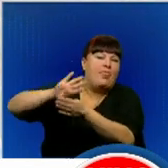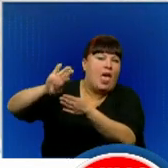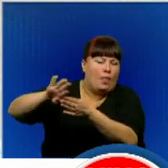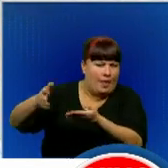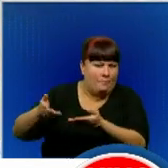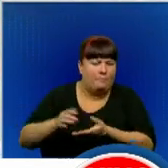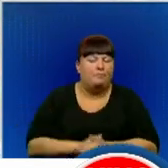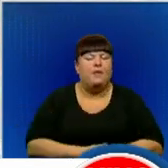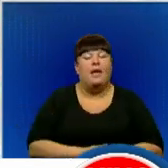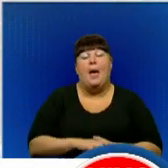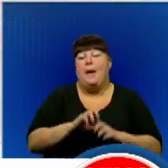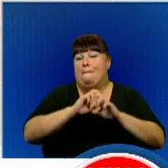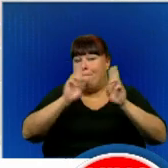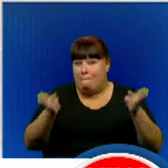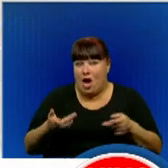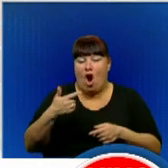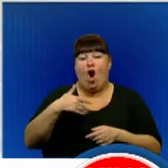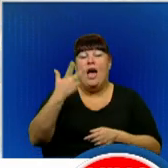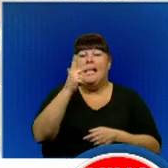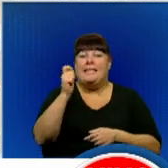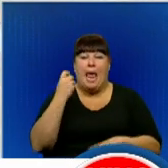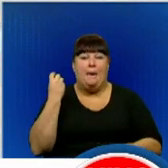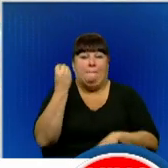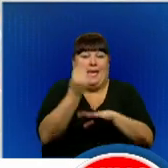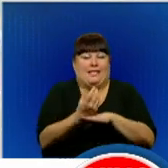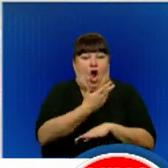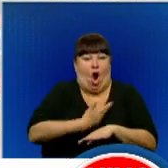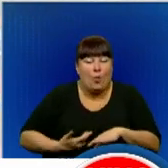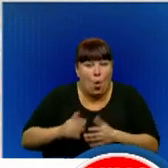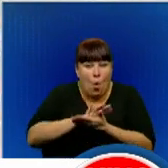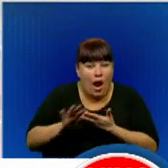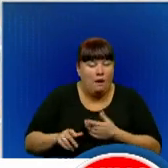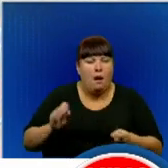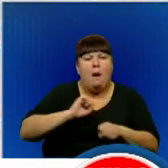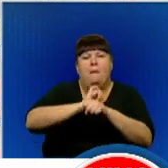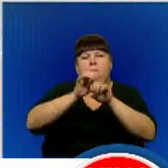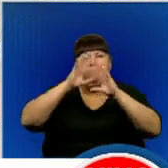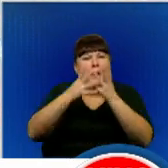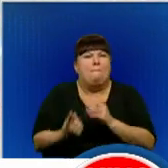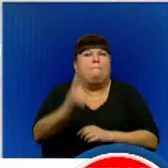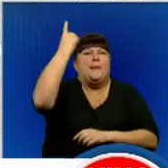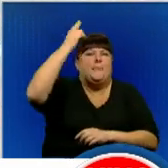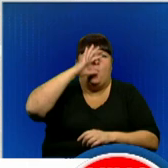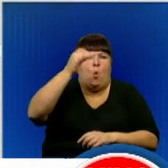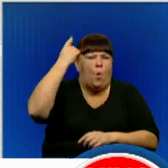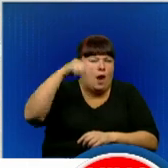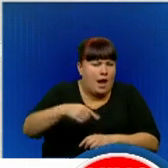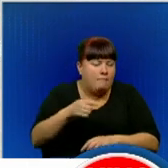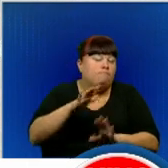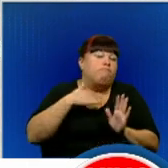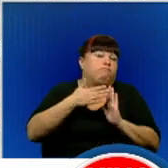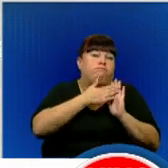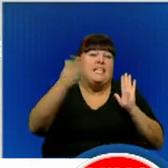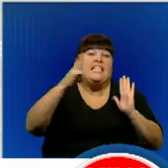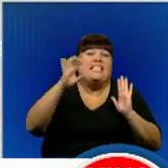poco a menos de tres meses de haber asumido dentro gobierno una pandemia sin precedentes en por lo menos los